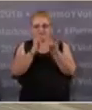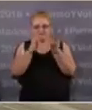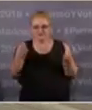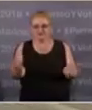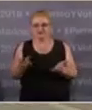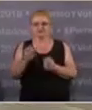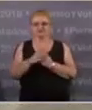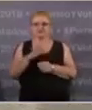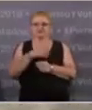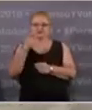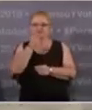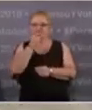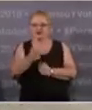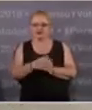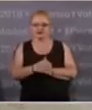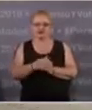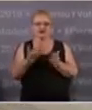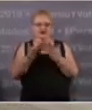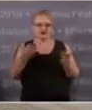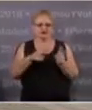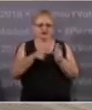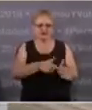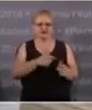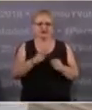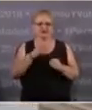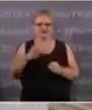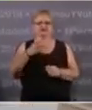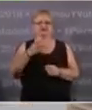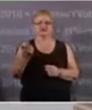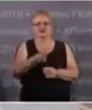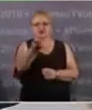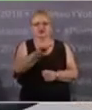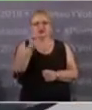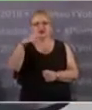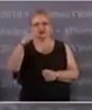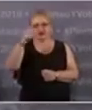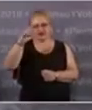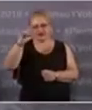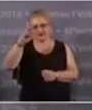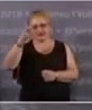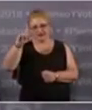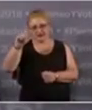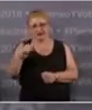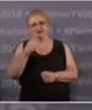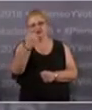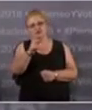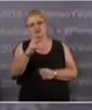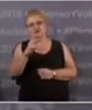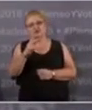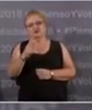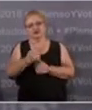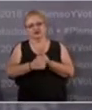su pronunciamiento. Y continuamos entonces en esta ronda con la candidata Ana Gabriela Guevara, con la participación hasta en un minuto, candidata.